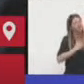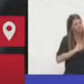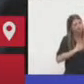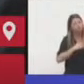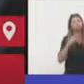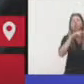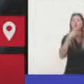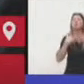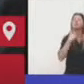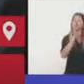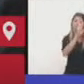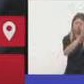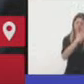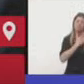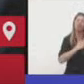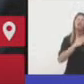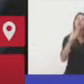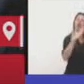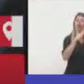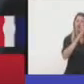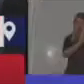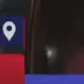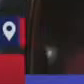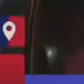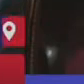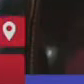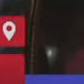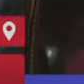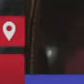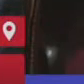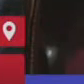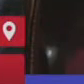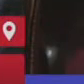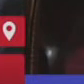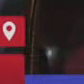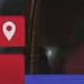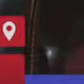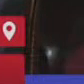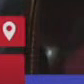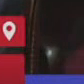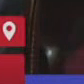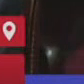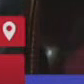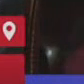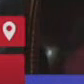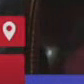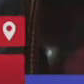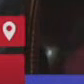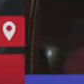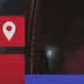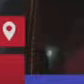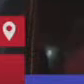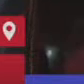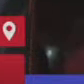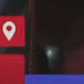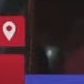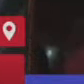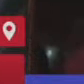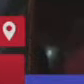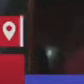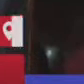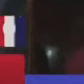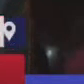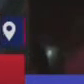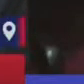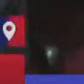juicio. Está en la última intervención y luego se va a votar. ¿Habrá 37 votos? La información que nosotros disponemos, off